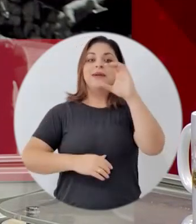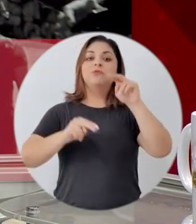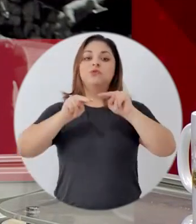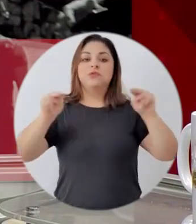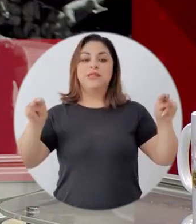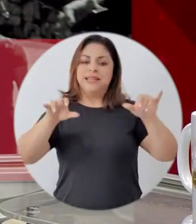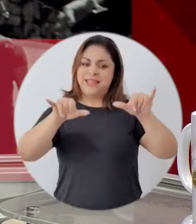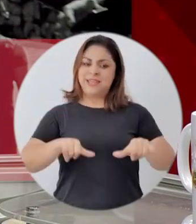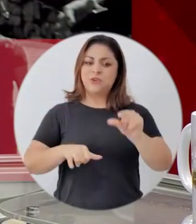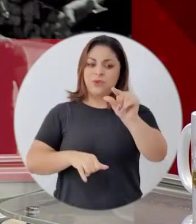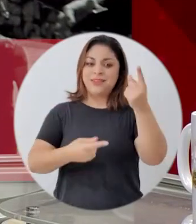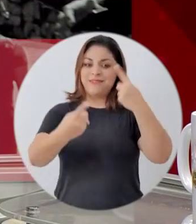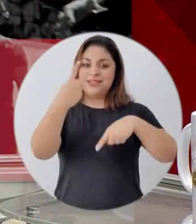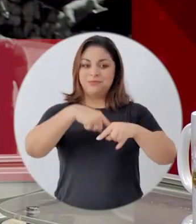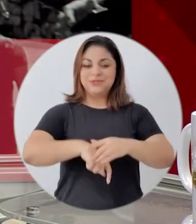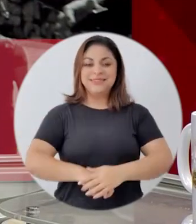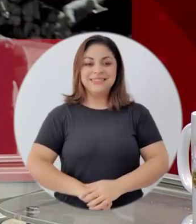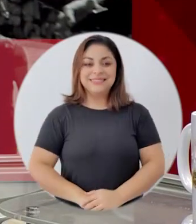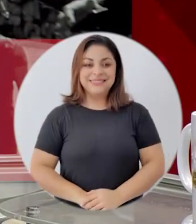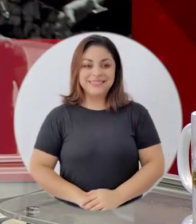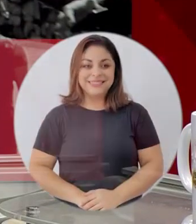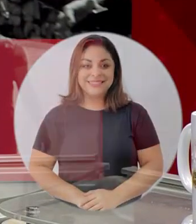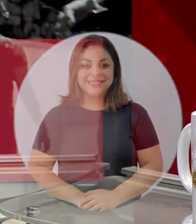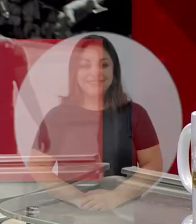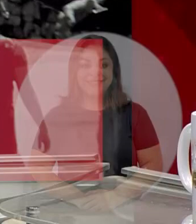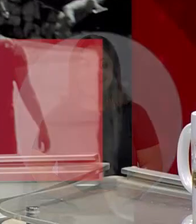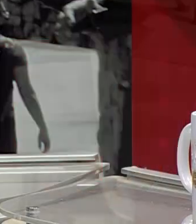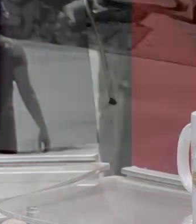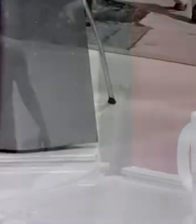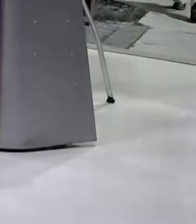nuestra casa sea carbono neutral. Quédese con nosotros, ya volvemos.